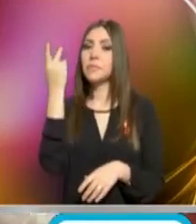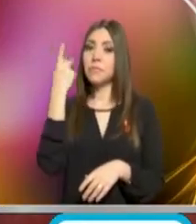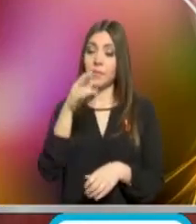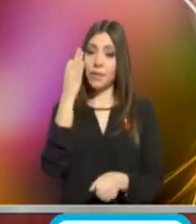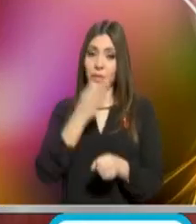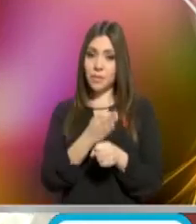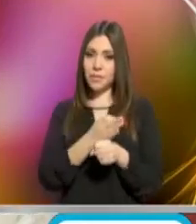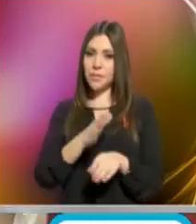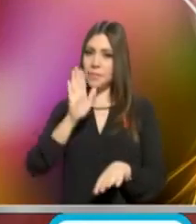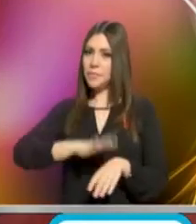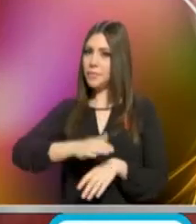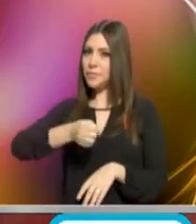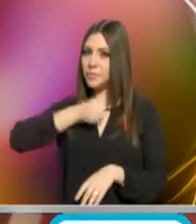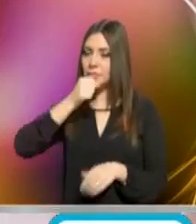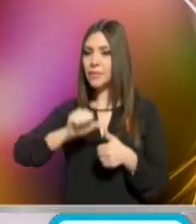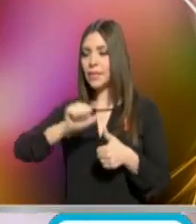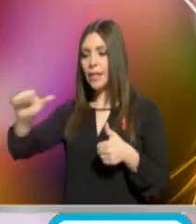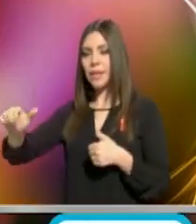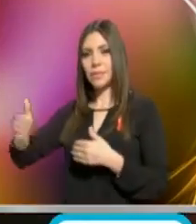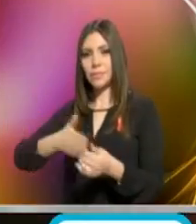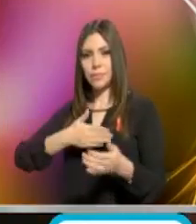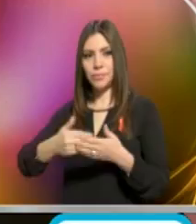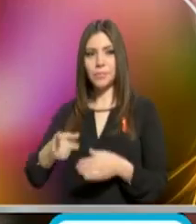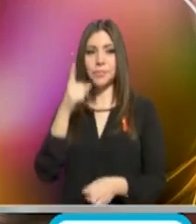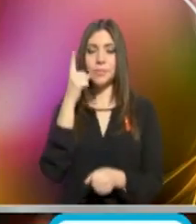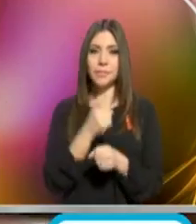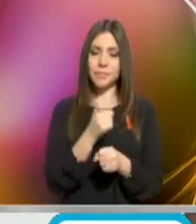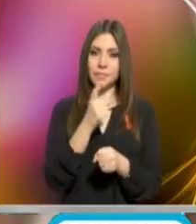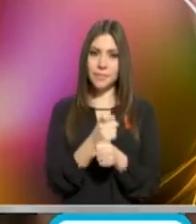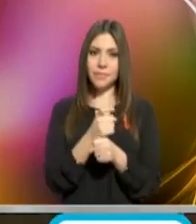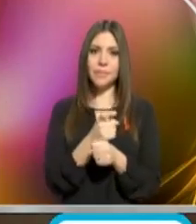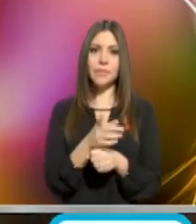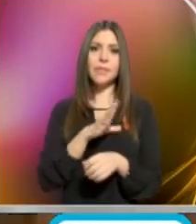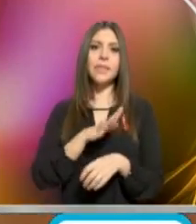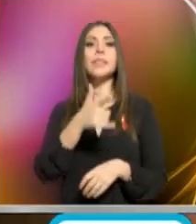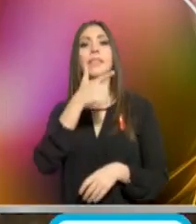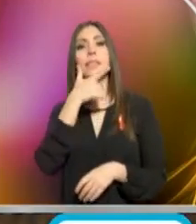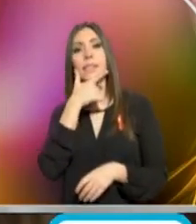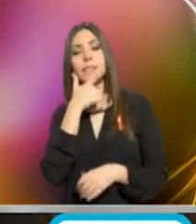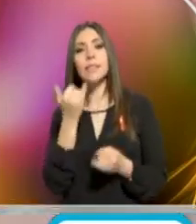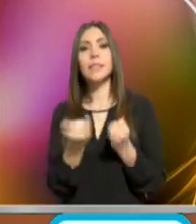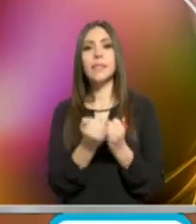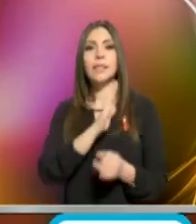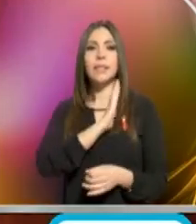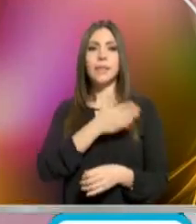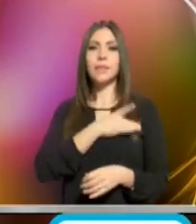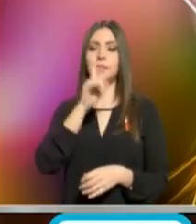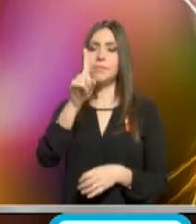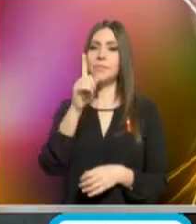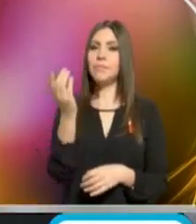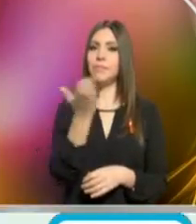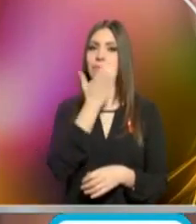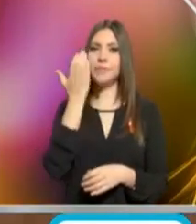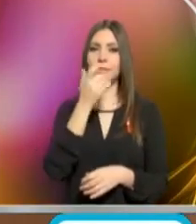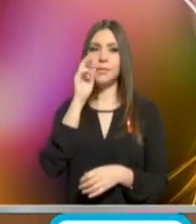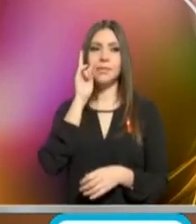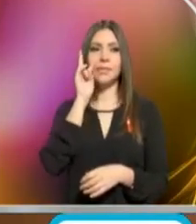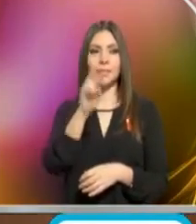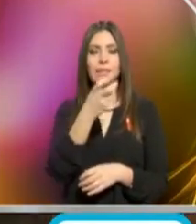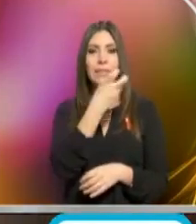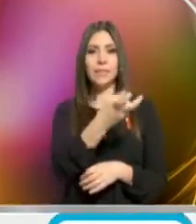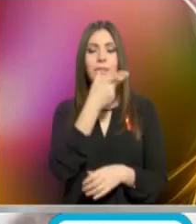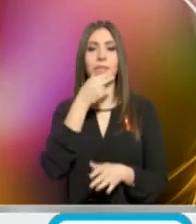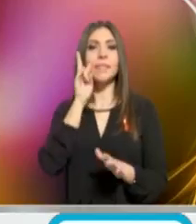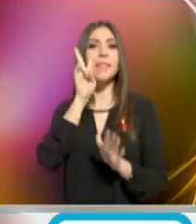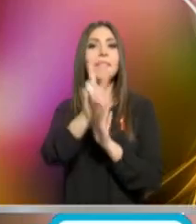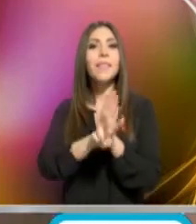me voy desde las más viejitas hasta las más modernas. Perfecto. Y bueno, hay tanto en inglés como en español. Y hay una que es un clásico, y estamos viendo allí